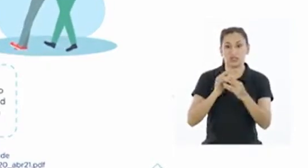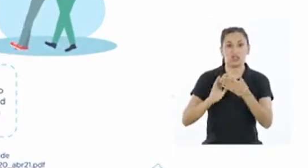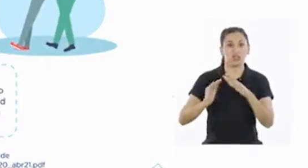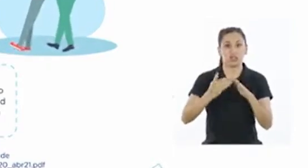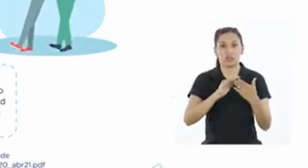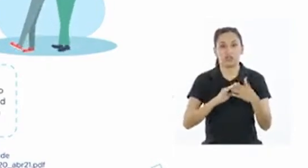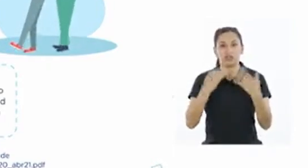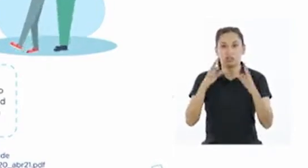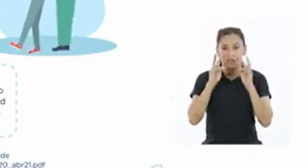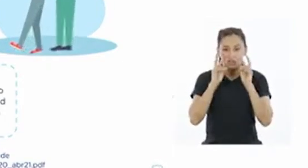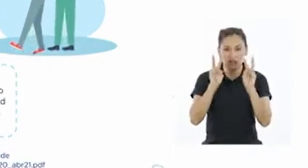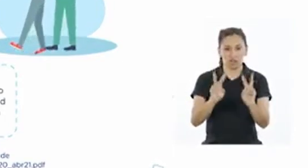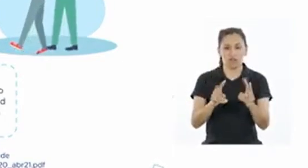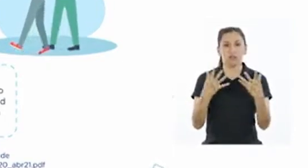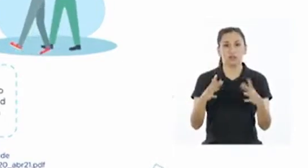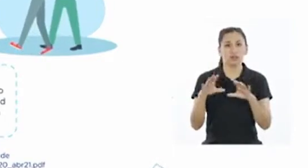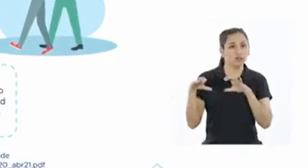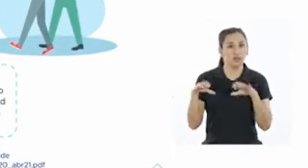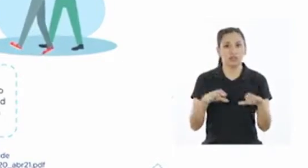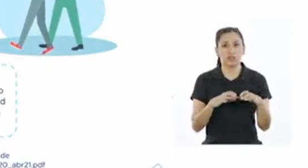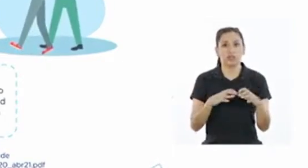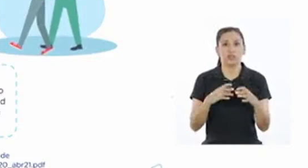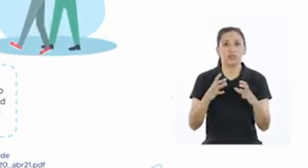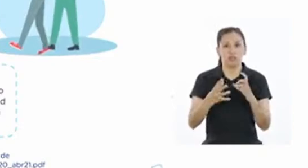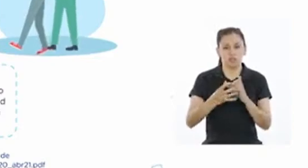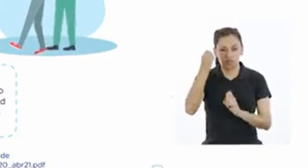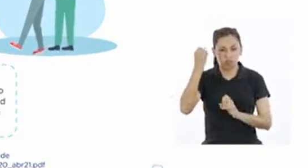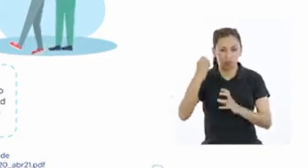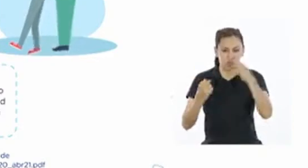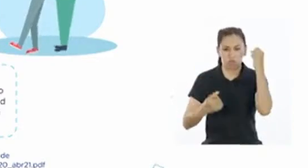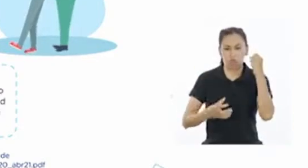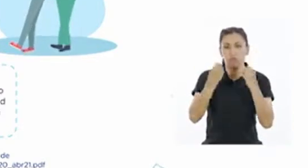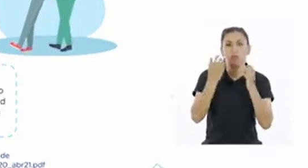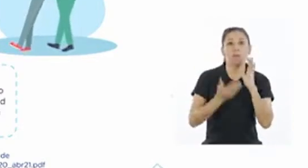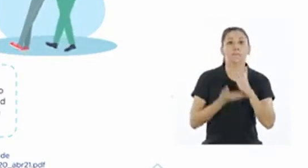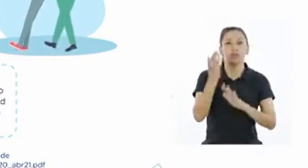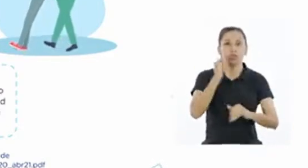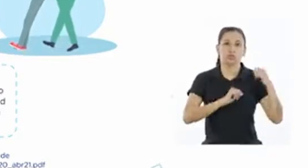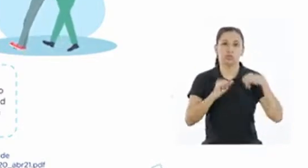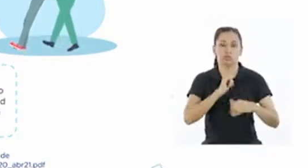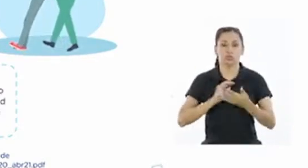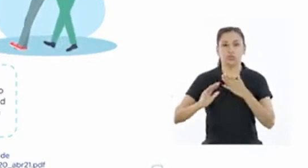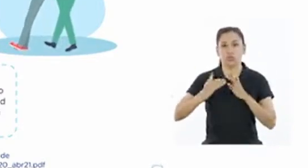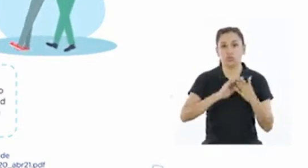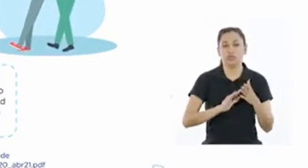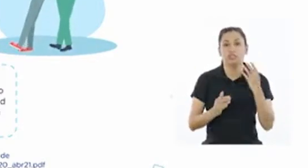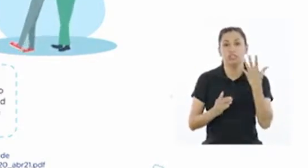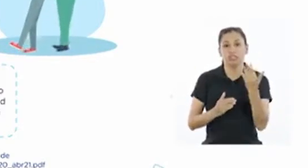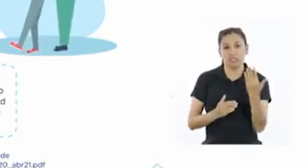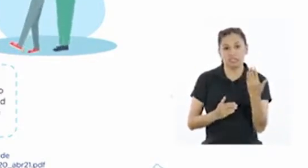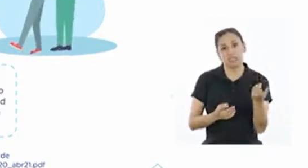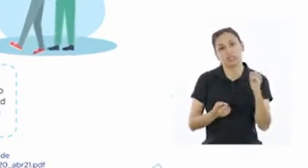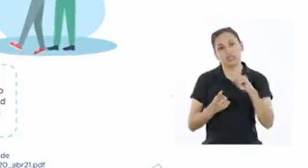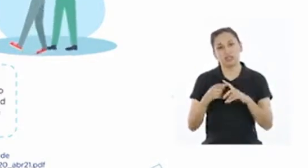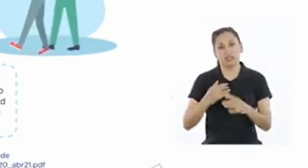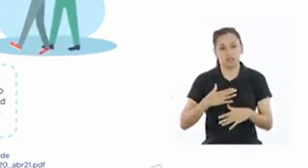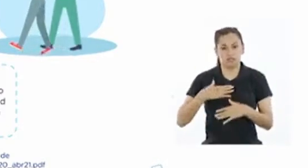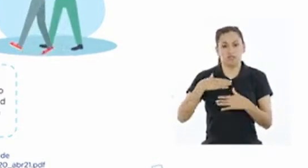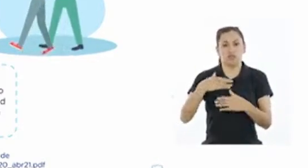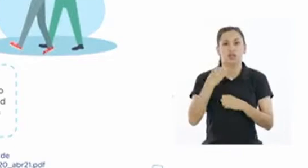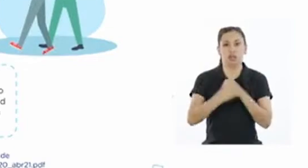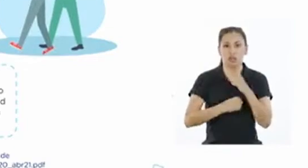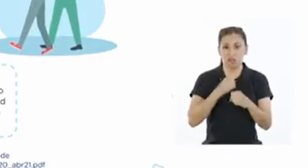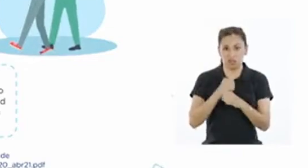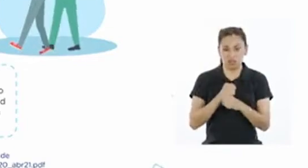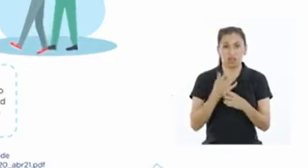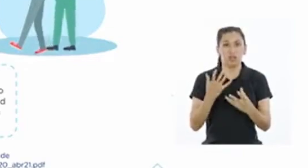nacional urbano, se observa que el hecho delictivo que más afecta a la población de 15 y más años de edad